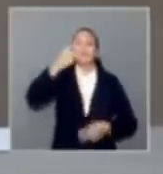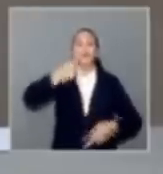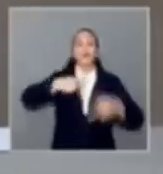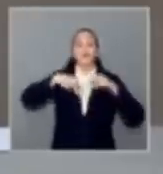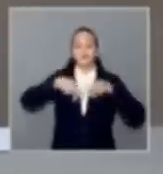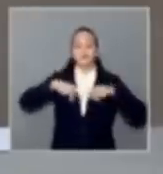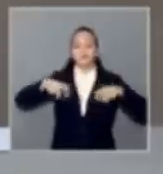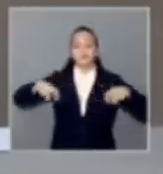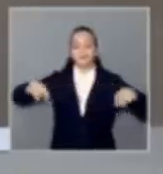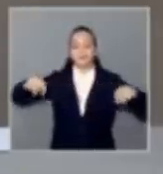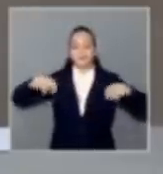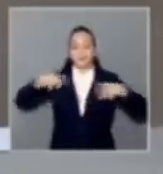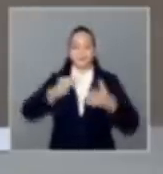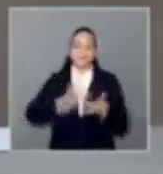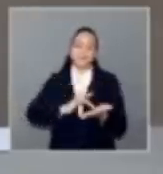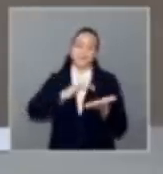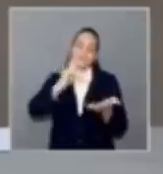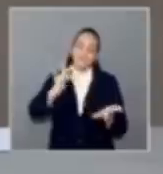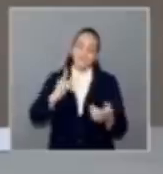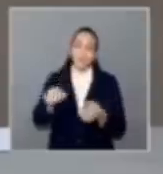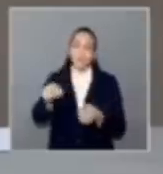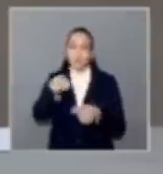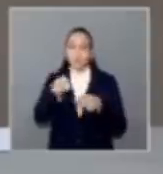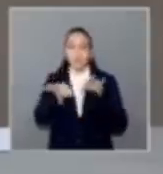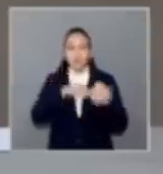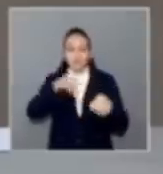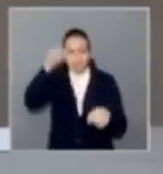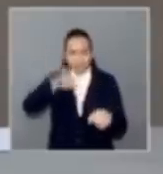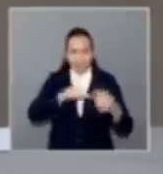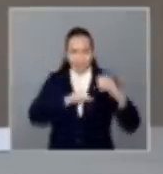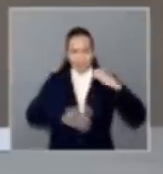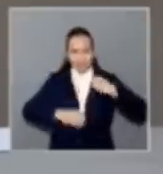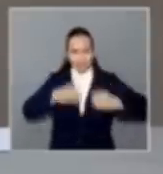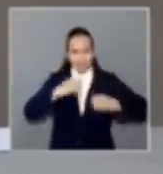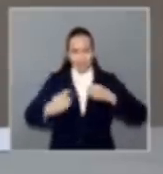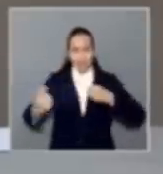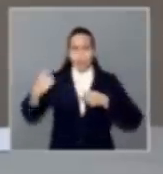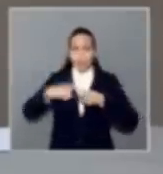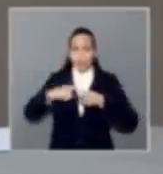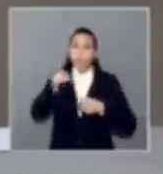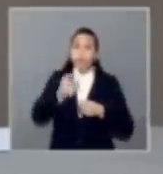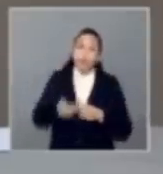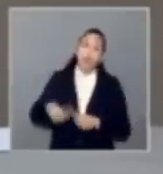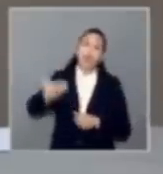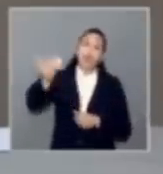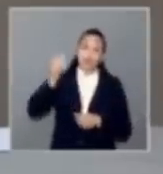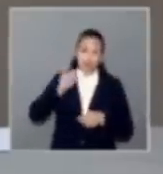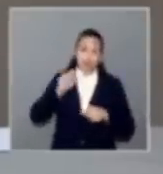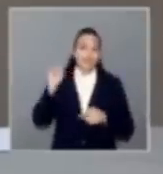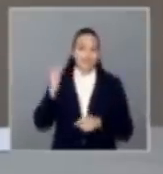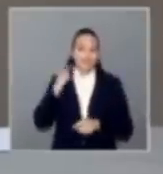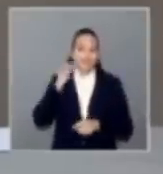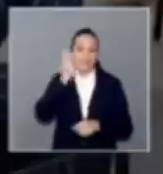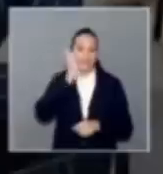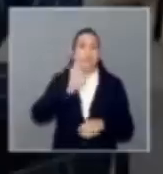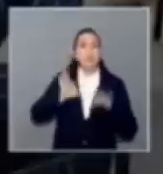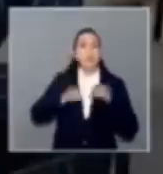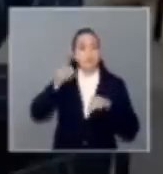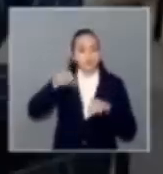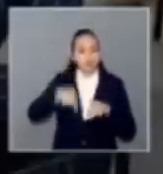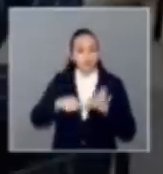ustedes, de quienes integran, de quienes integraron el Tribunal Pleno. Al mismo